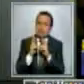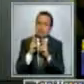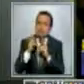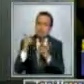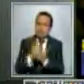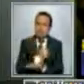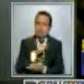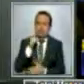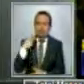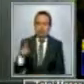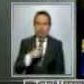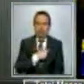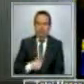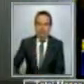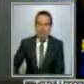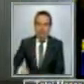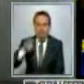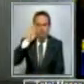en su